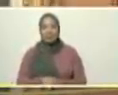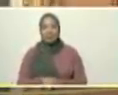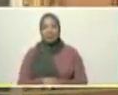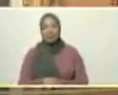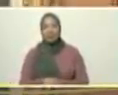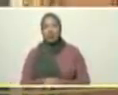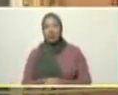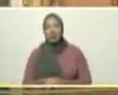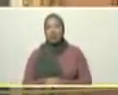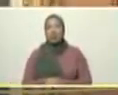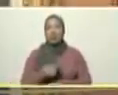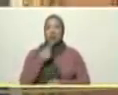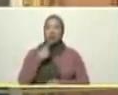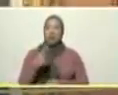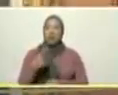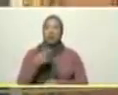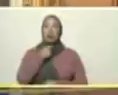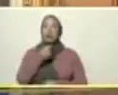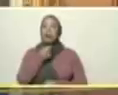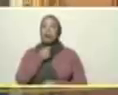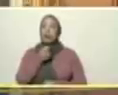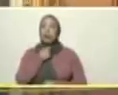Le dije, Jorge, ¿a ti qué te gusta?